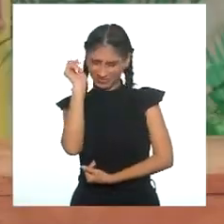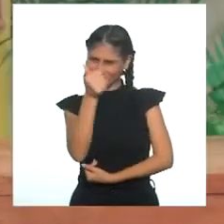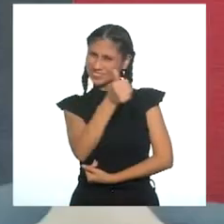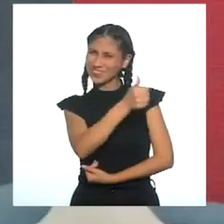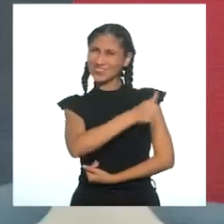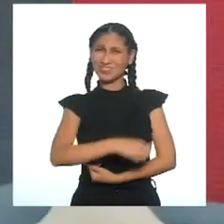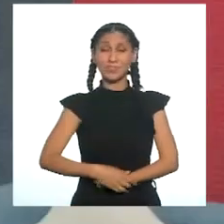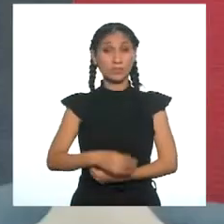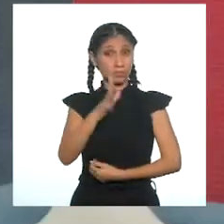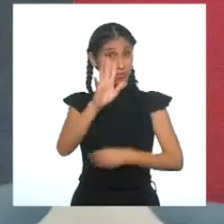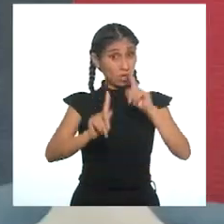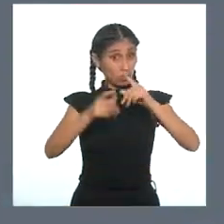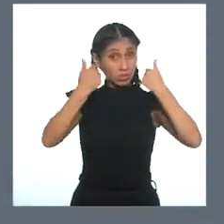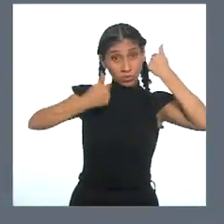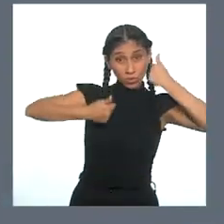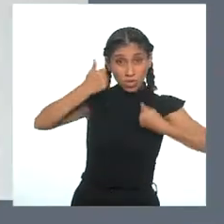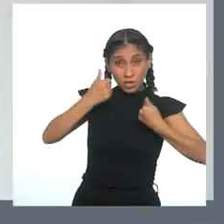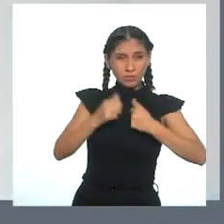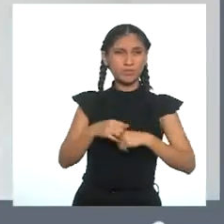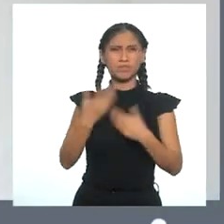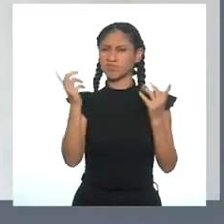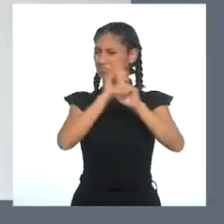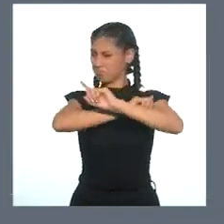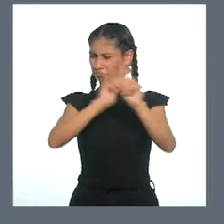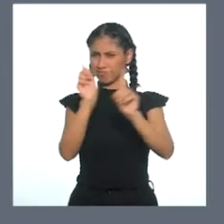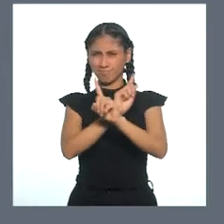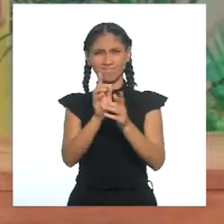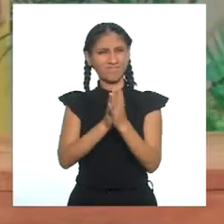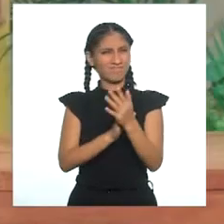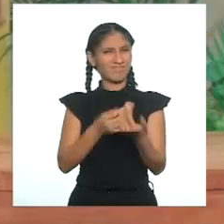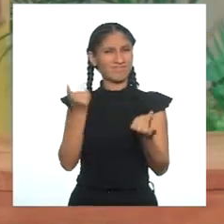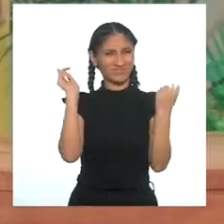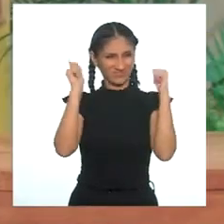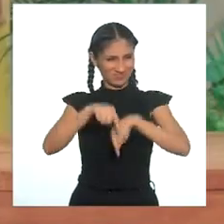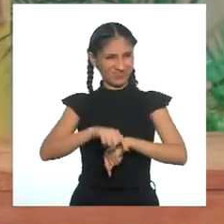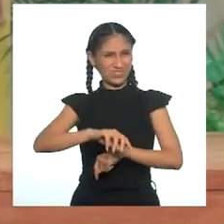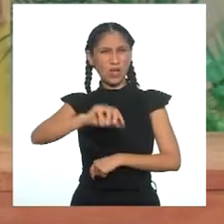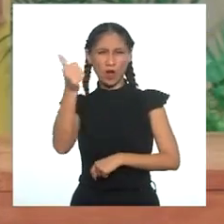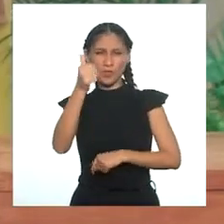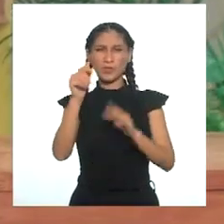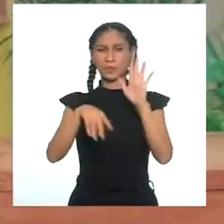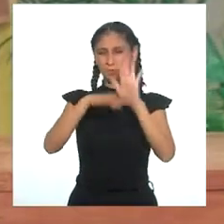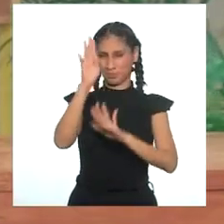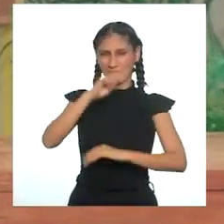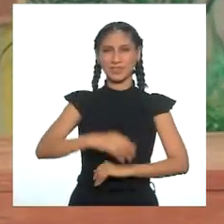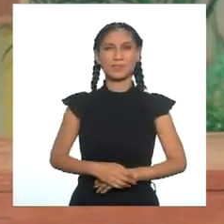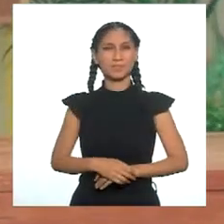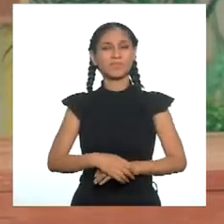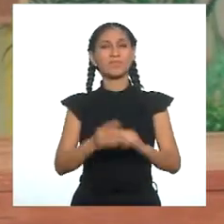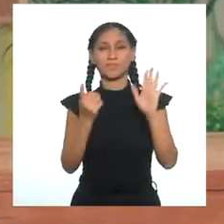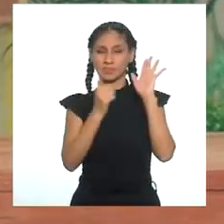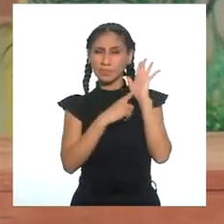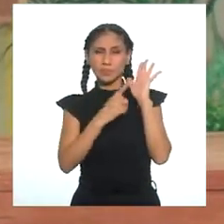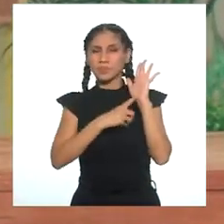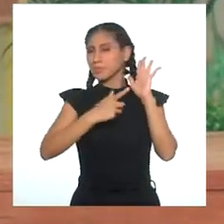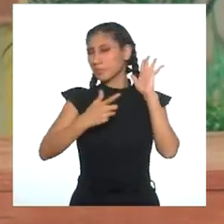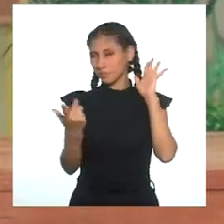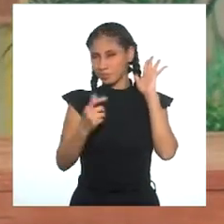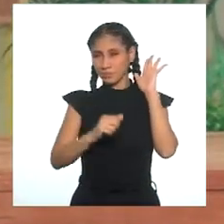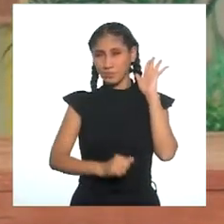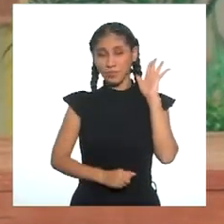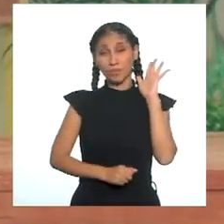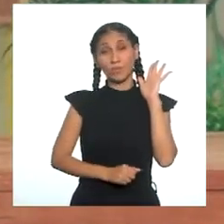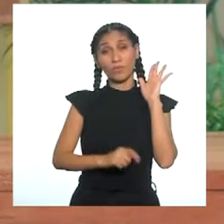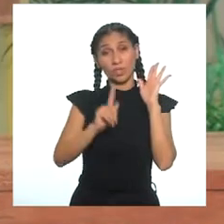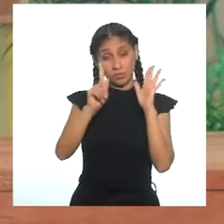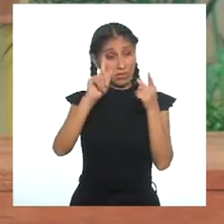correcto. ¿Tienen alguna pregunta? Ninguna. Nos queda una situación más. Considerando que solo tenemos